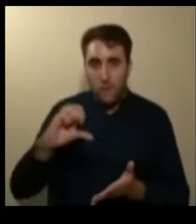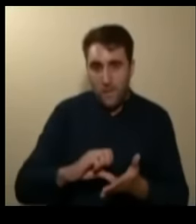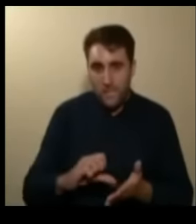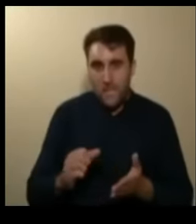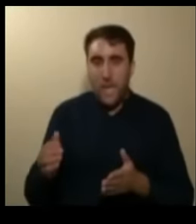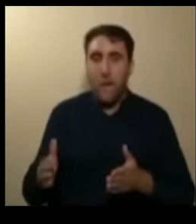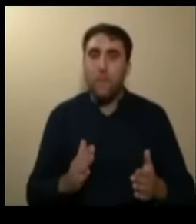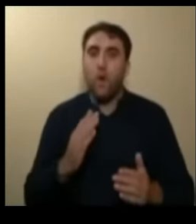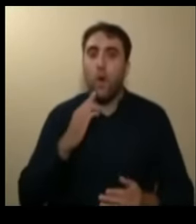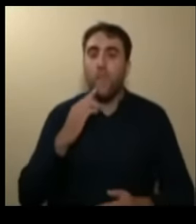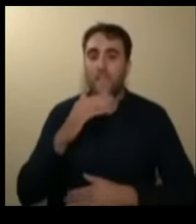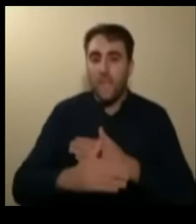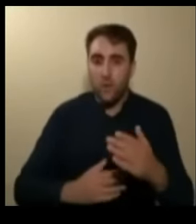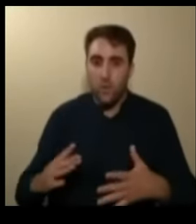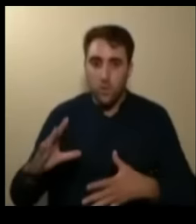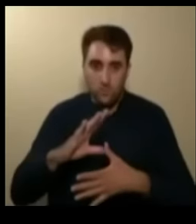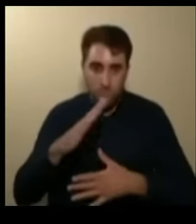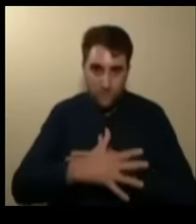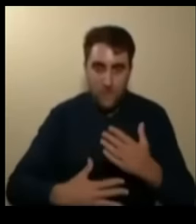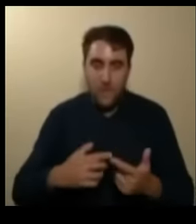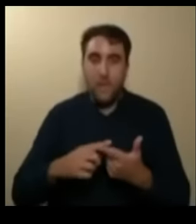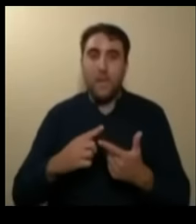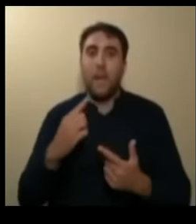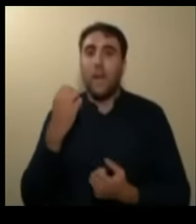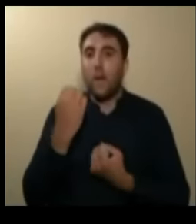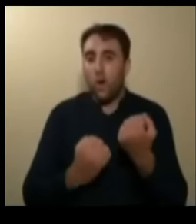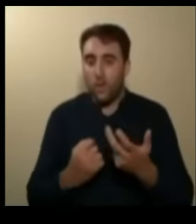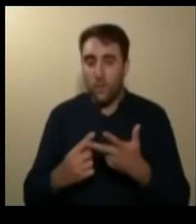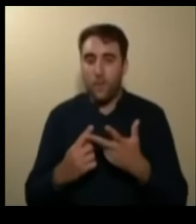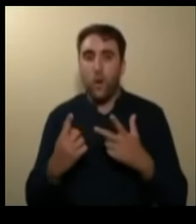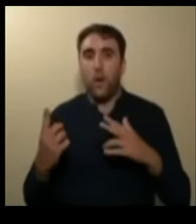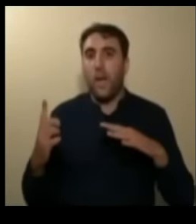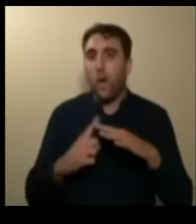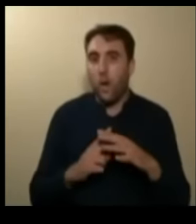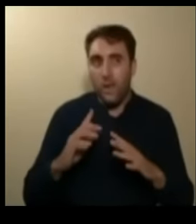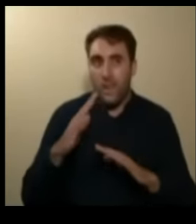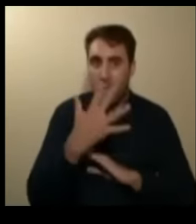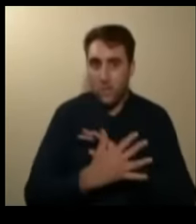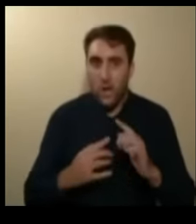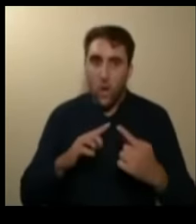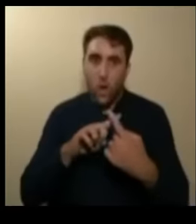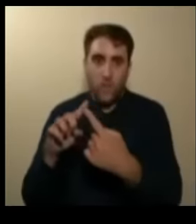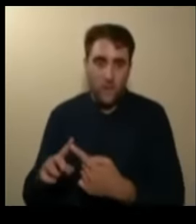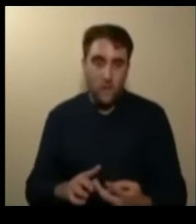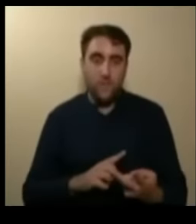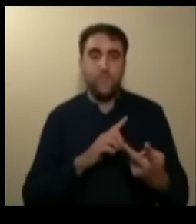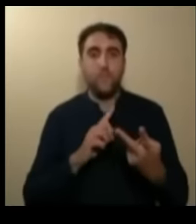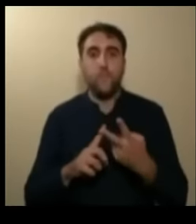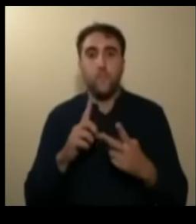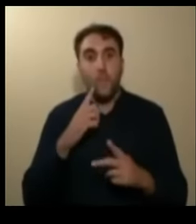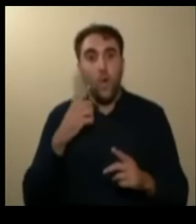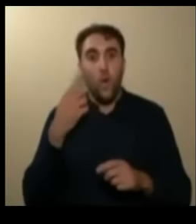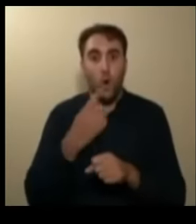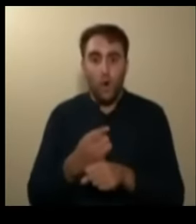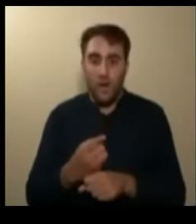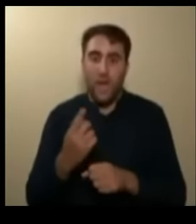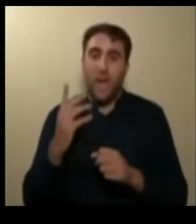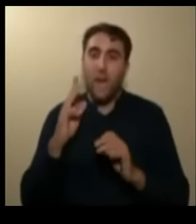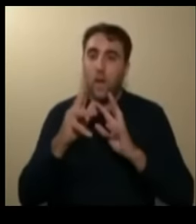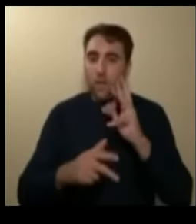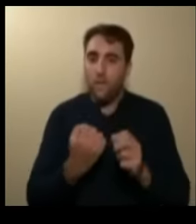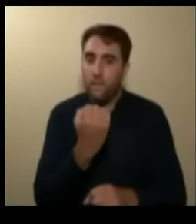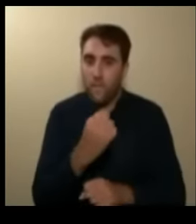social, el desarrollo económico, la inserción internacional, el combate a la delincuencia. Ese gobierno tiene las cosas claras y se las